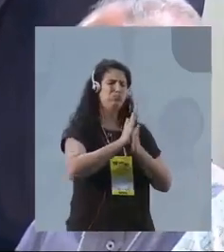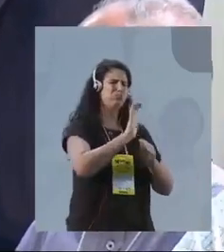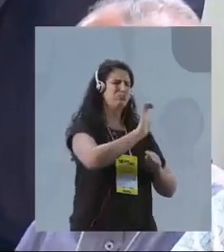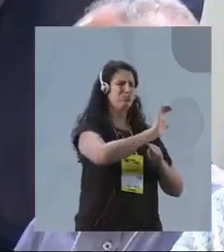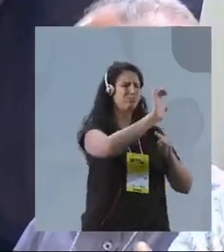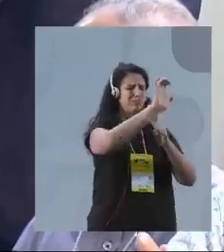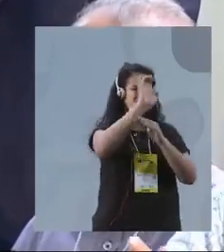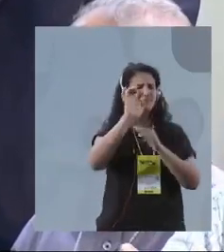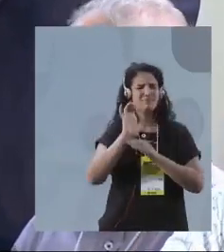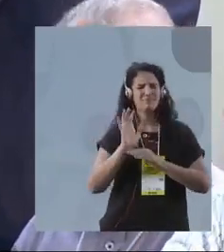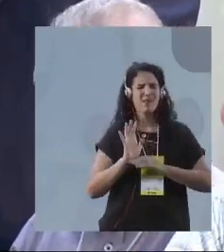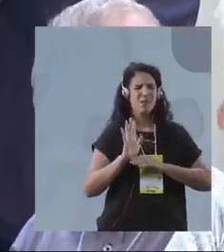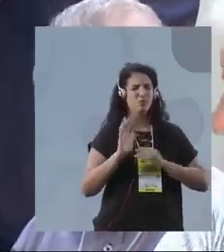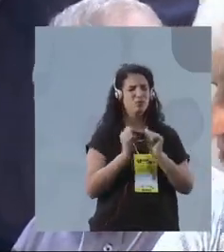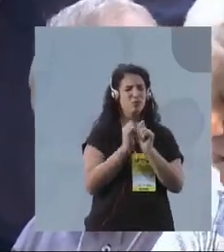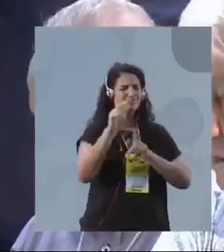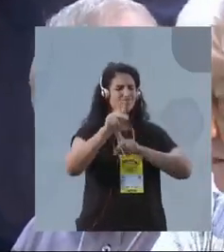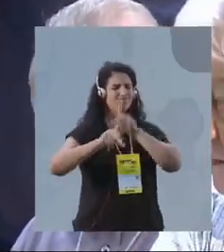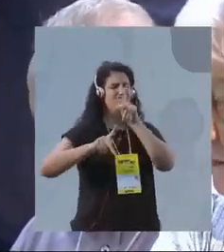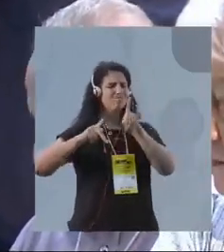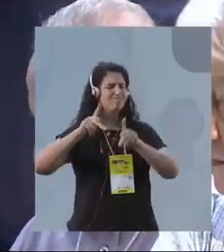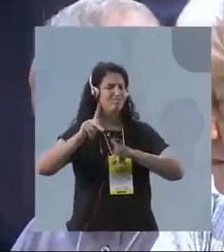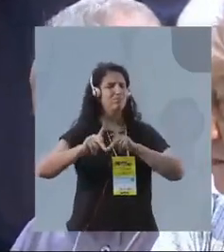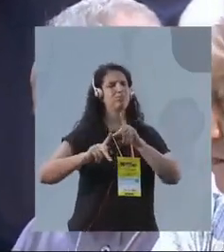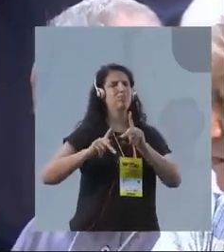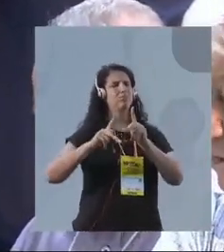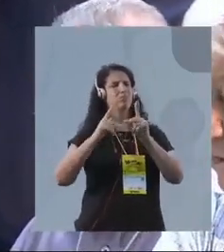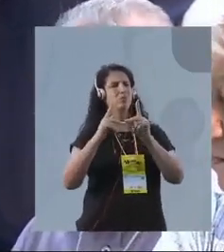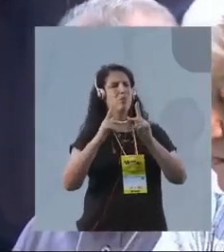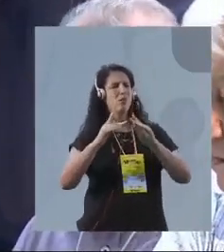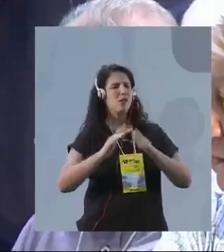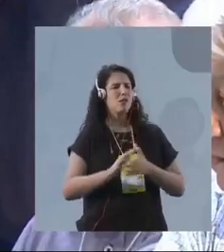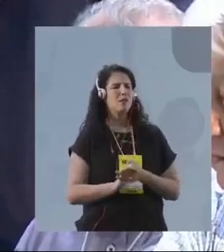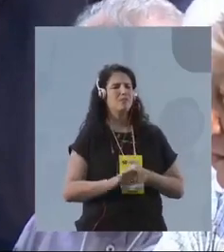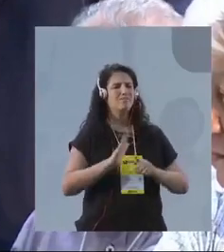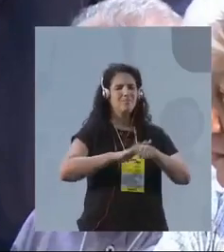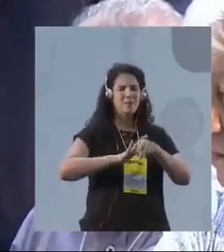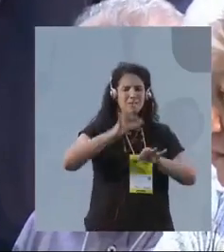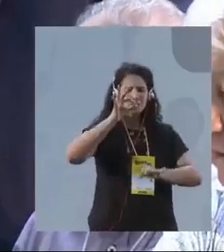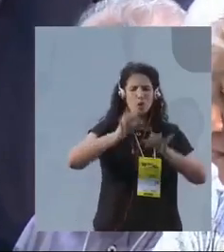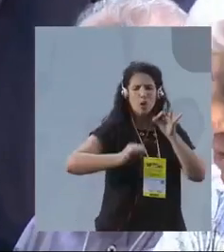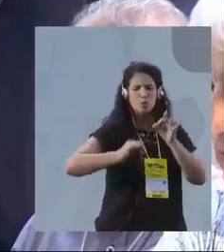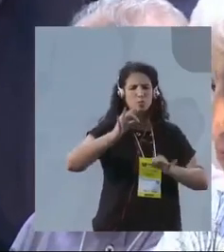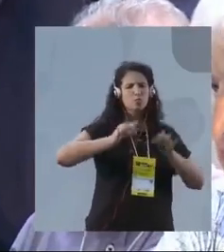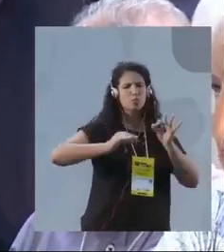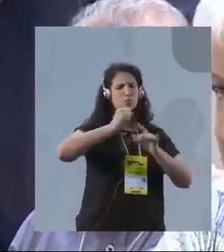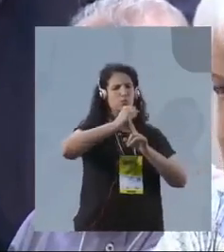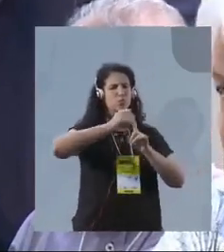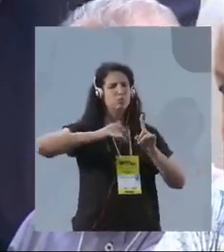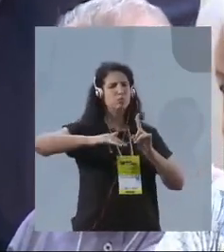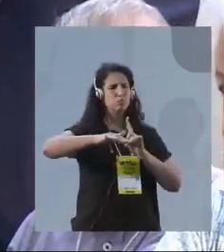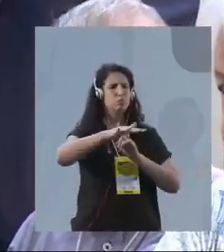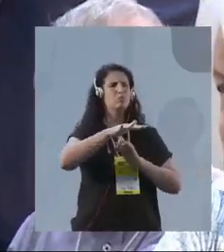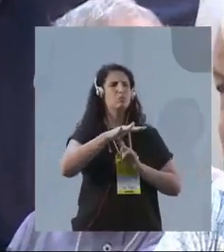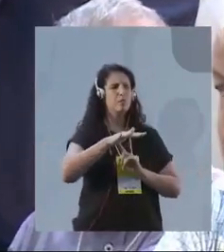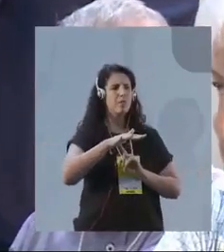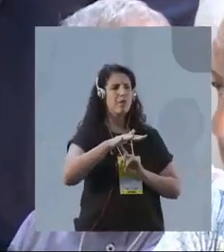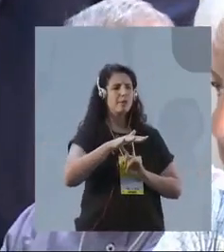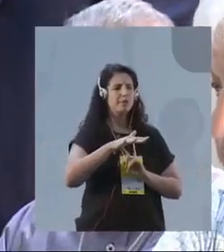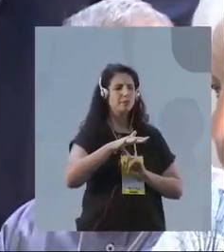pueblo para la soberanía y la justicia social. Porque